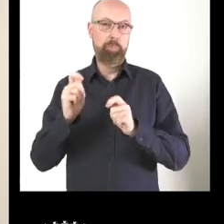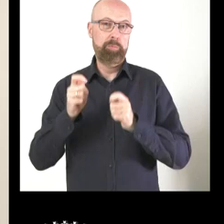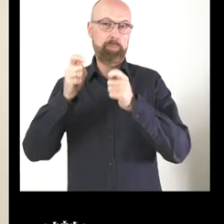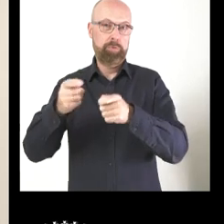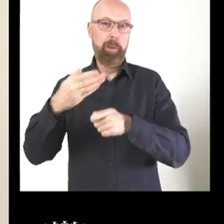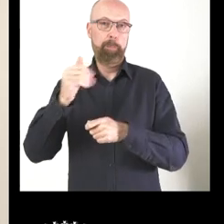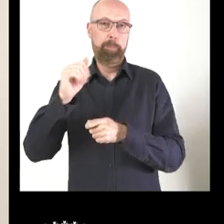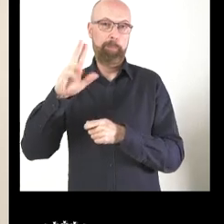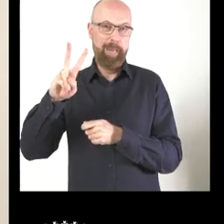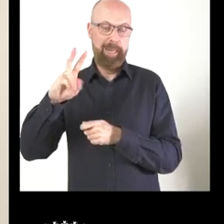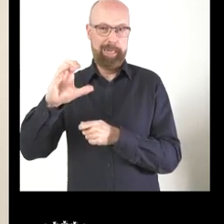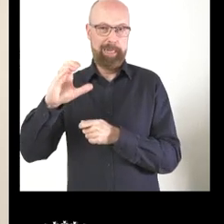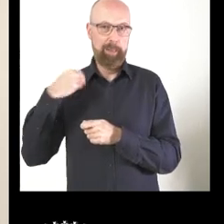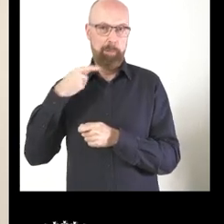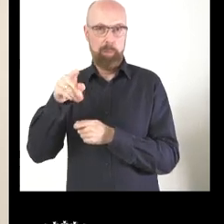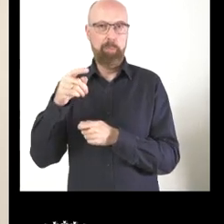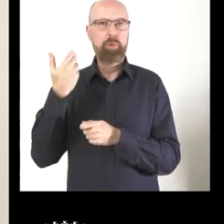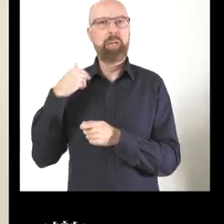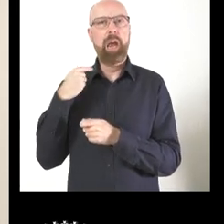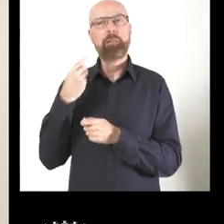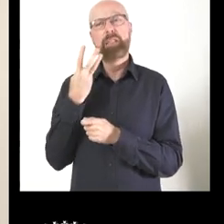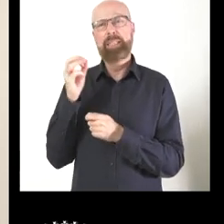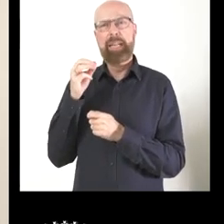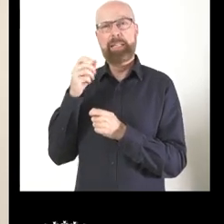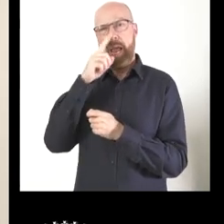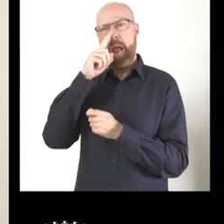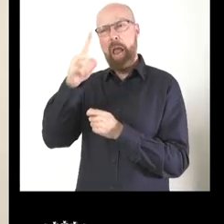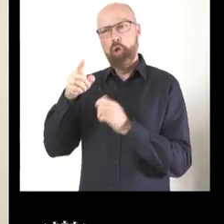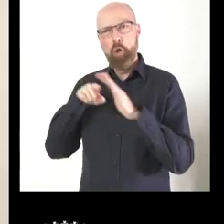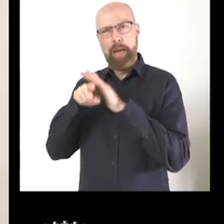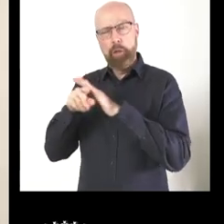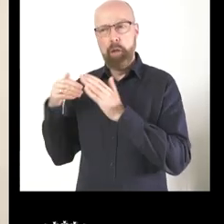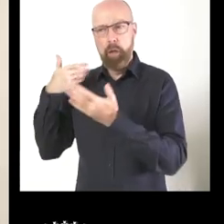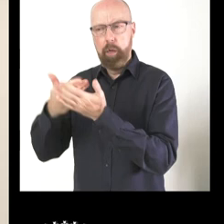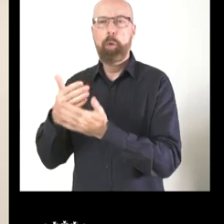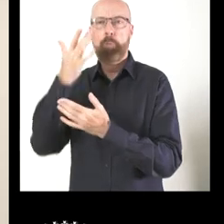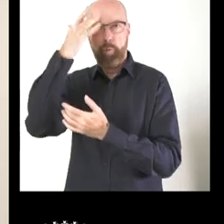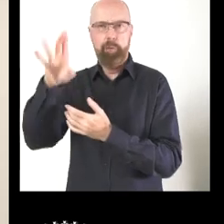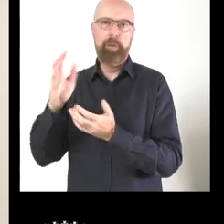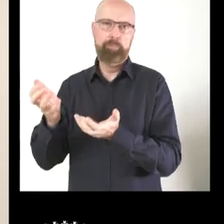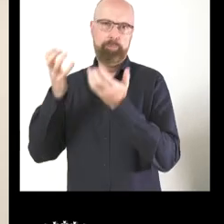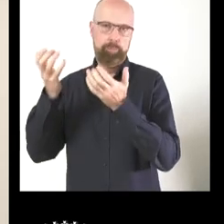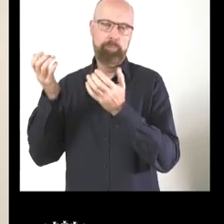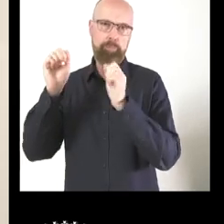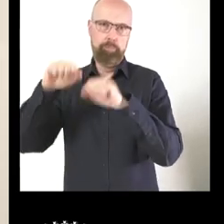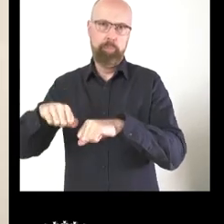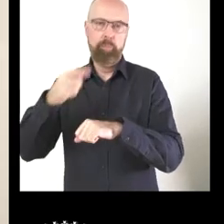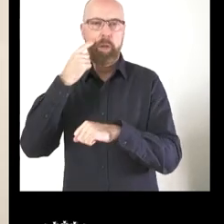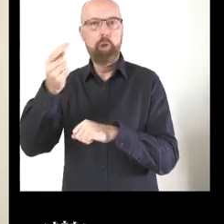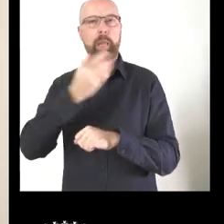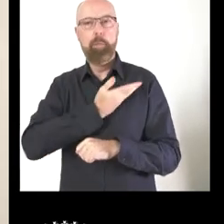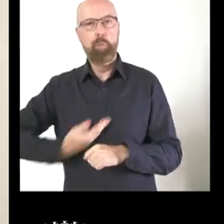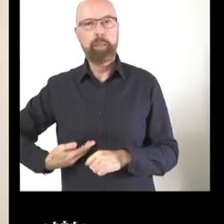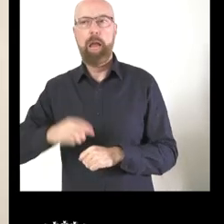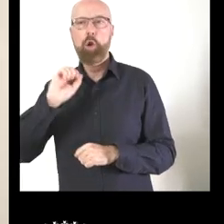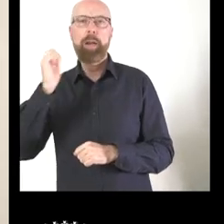pasado después de casi 30 de tramitación el monumento de la mujer en Soria el propietario recurrió la declaración por esta gran demora y